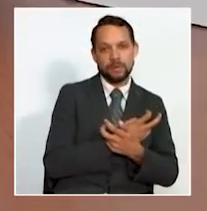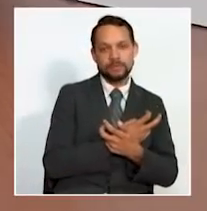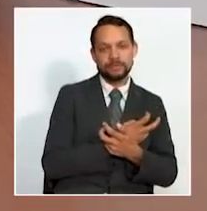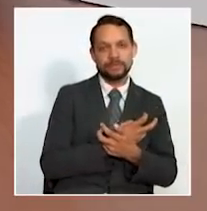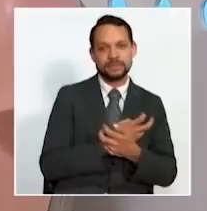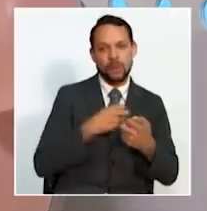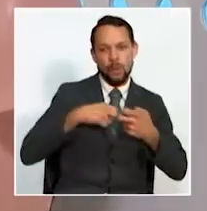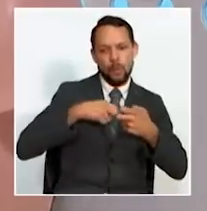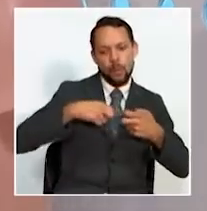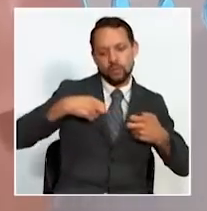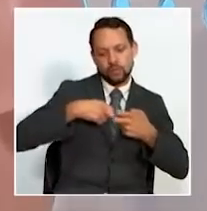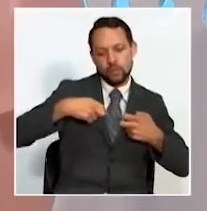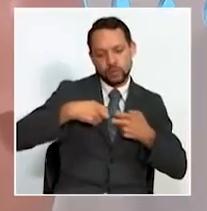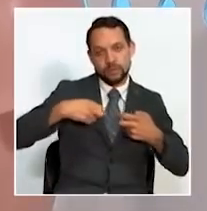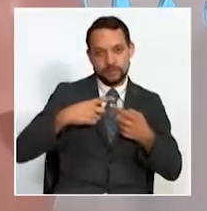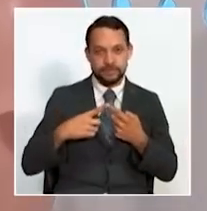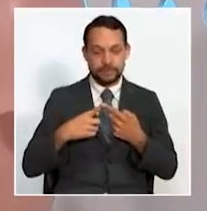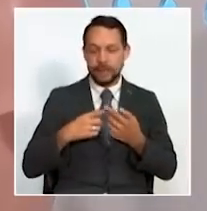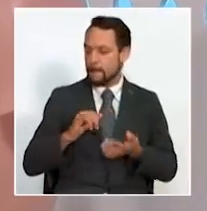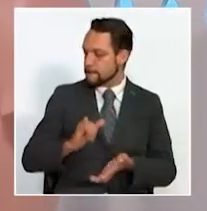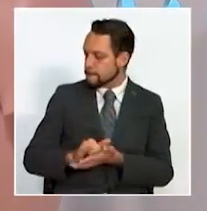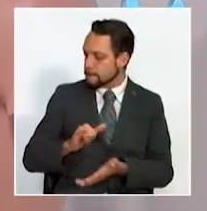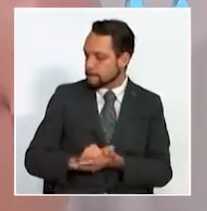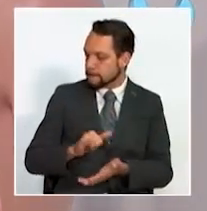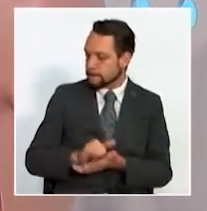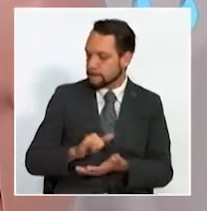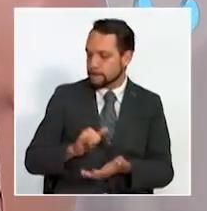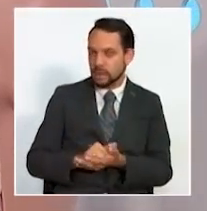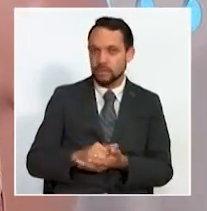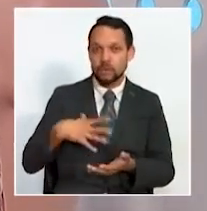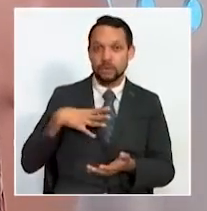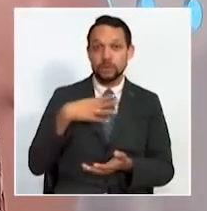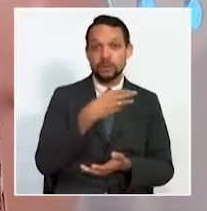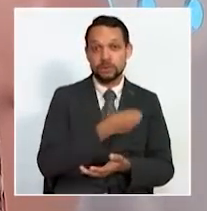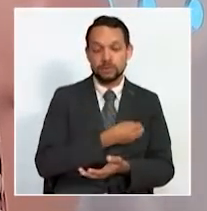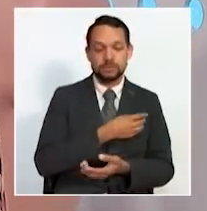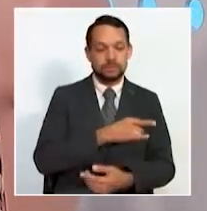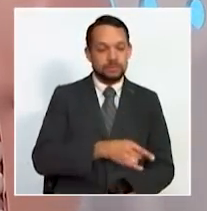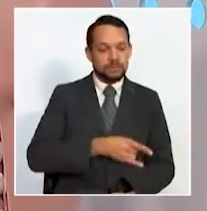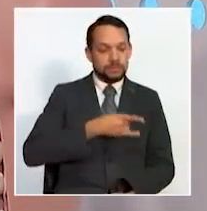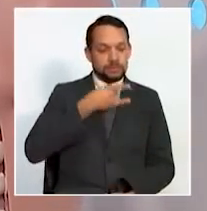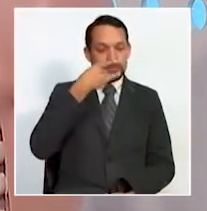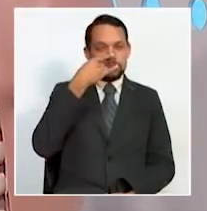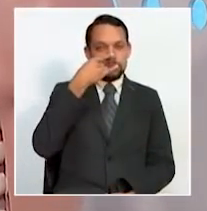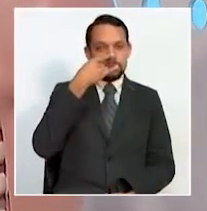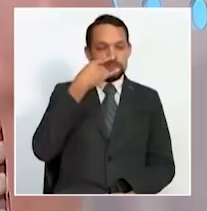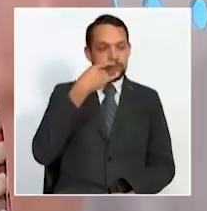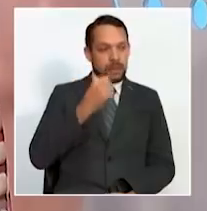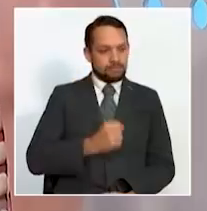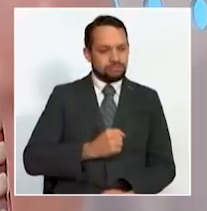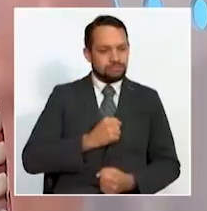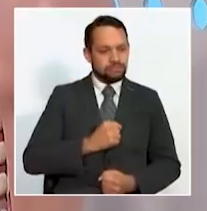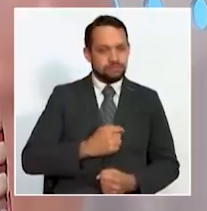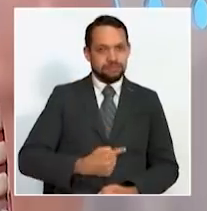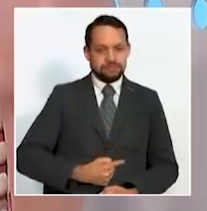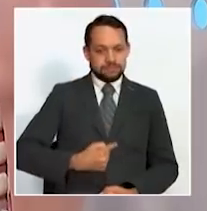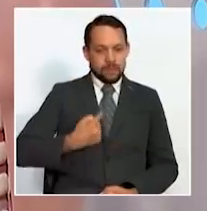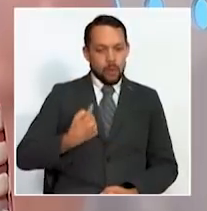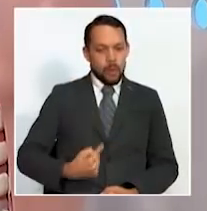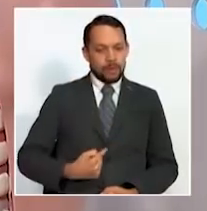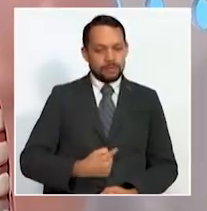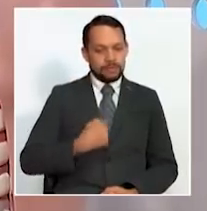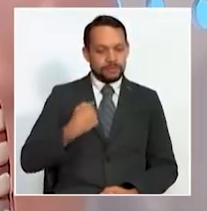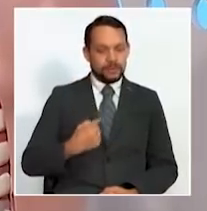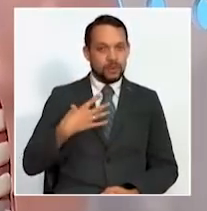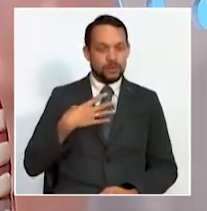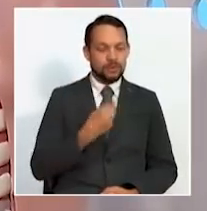cartilaginosa. Y entonces, por eso es que... Por eso es que cuando nosotros respiramos, en la respiración la reja costal siempre está en esta posición y cuando tomamos